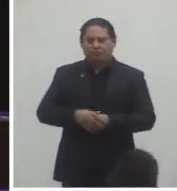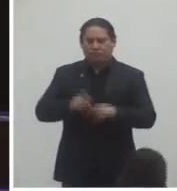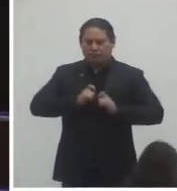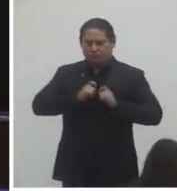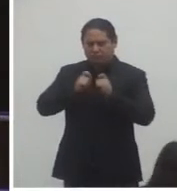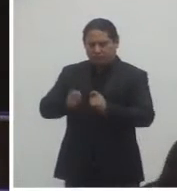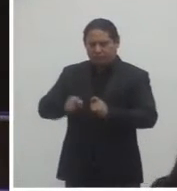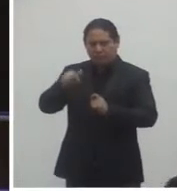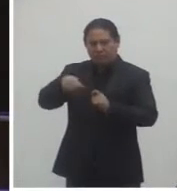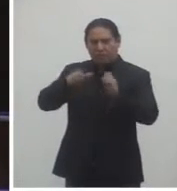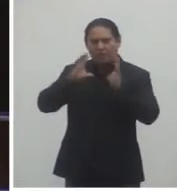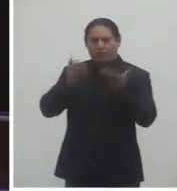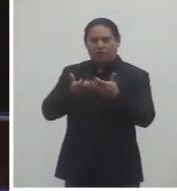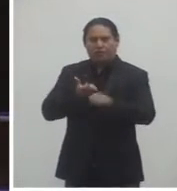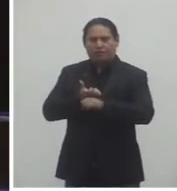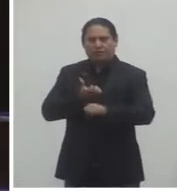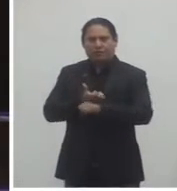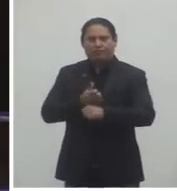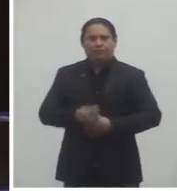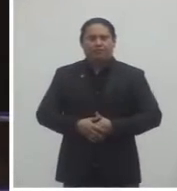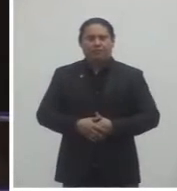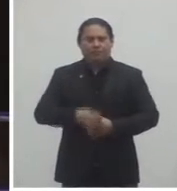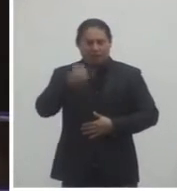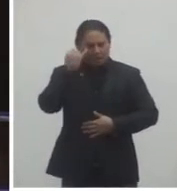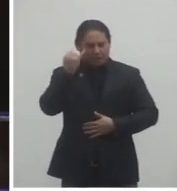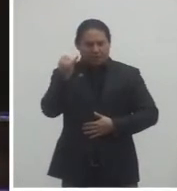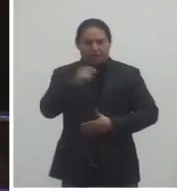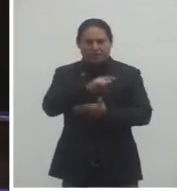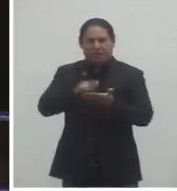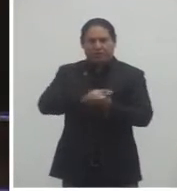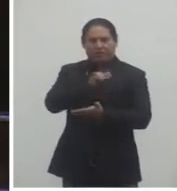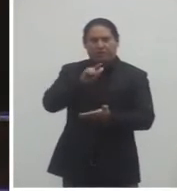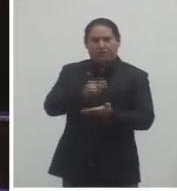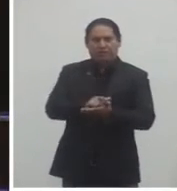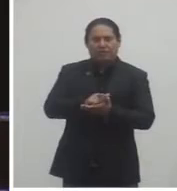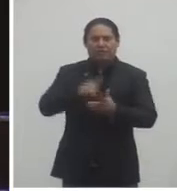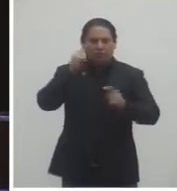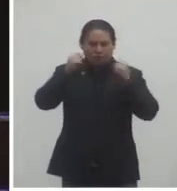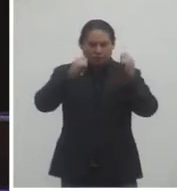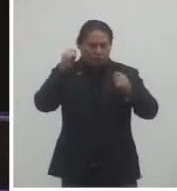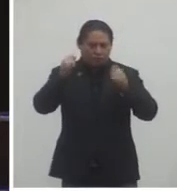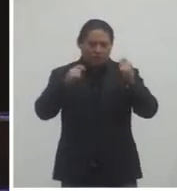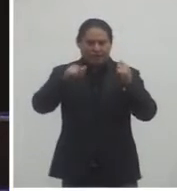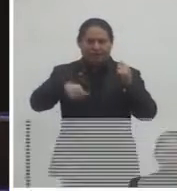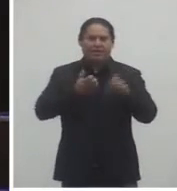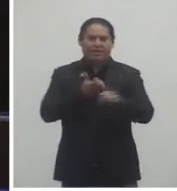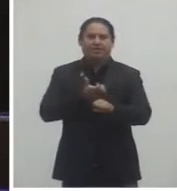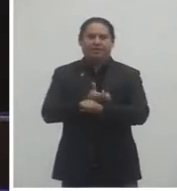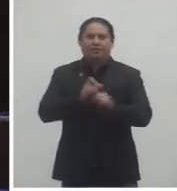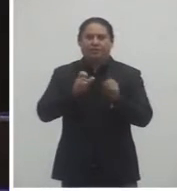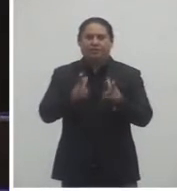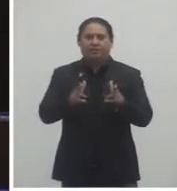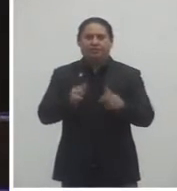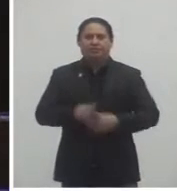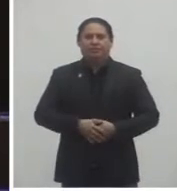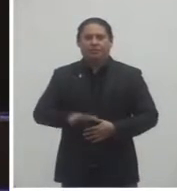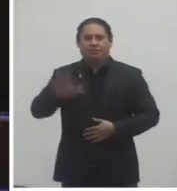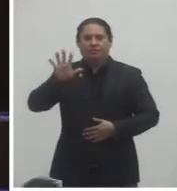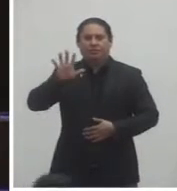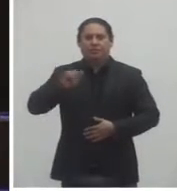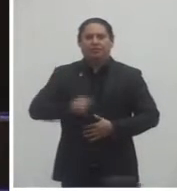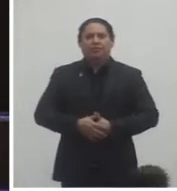remite a esta soberanía popular iniciativa de ley de turismo para el estado de Chiapas. Punto